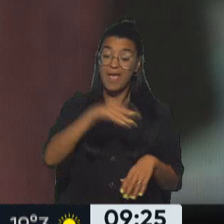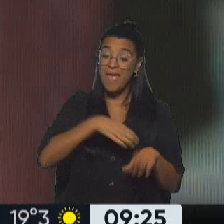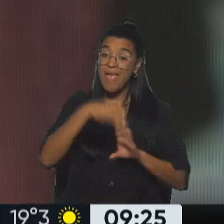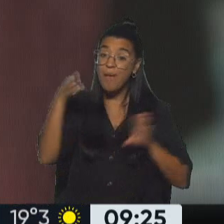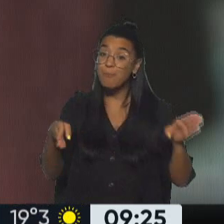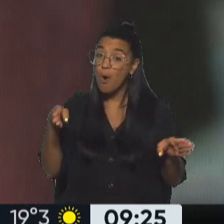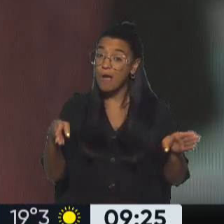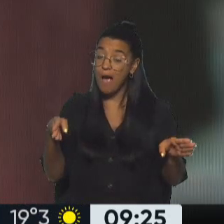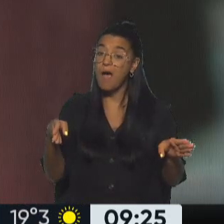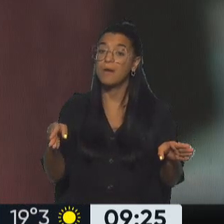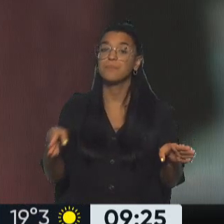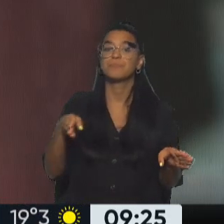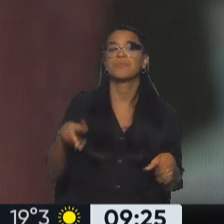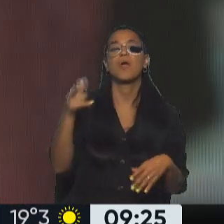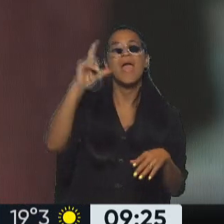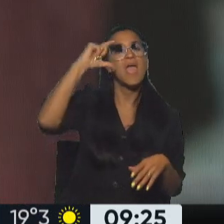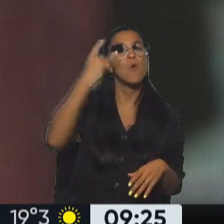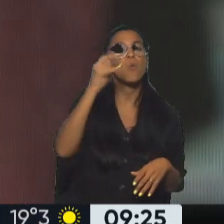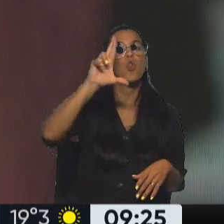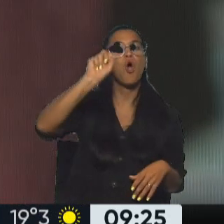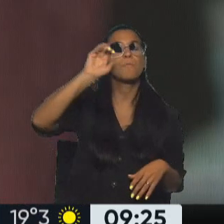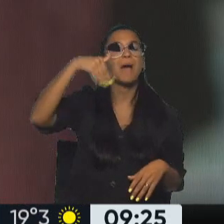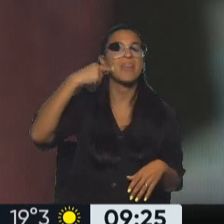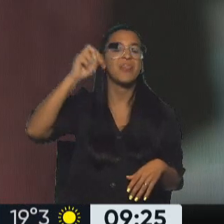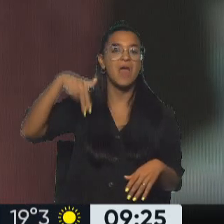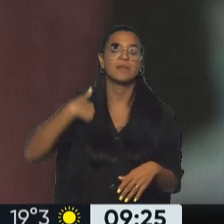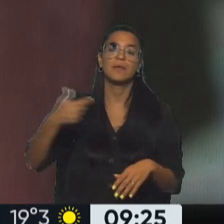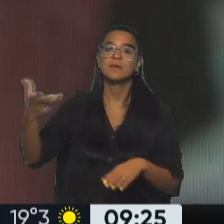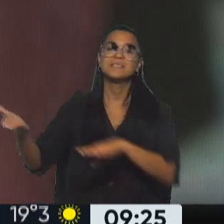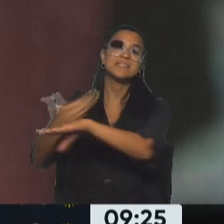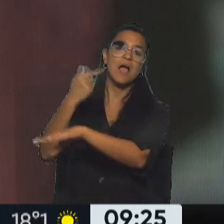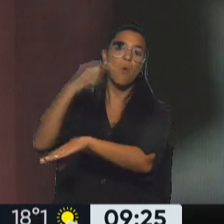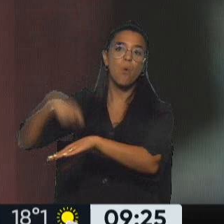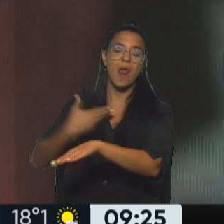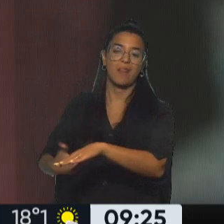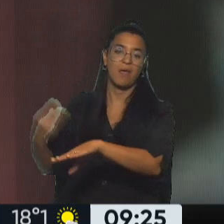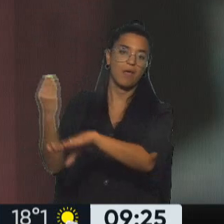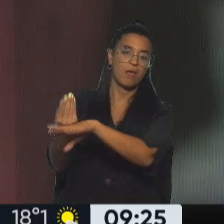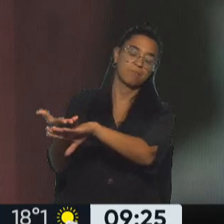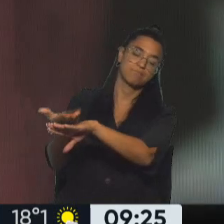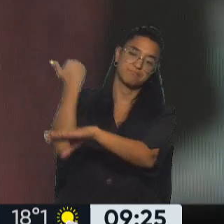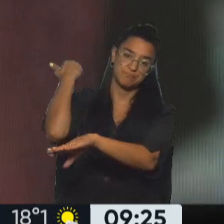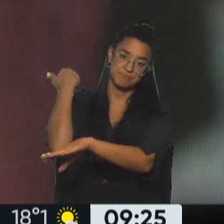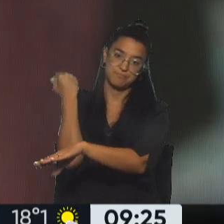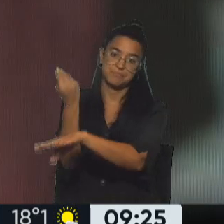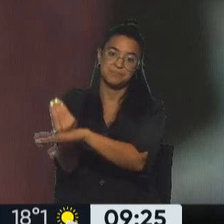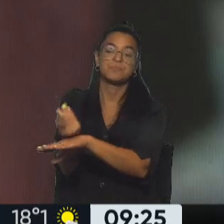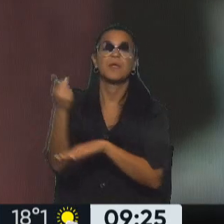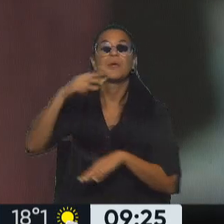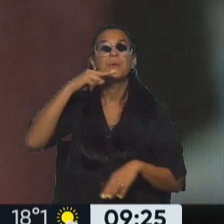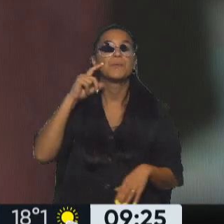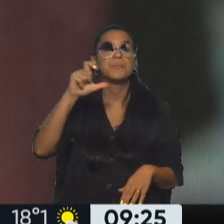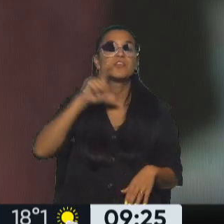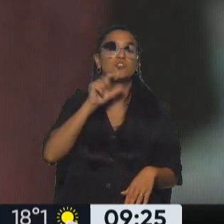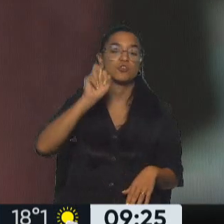fue la época del euromaidan de El golpe de estado en Ucrania que derrocó al presidente prorruso Víctor